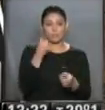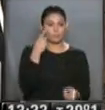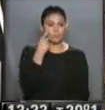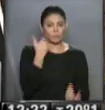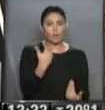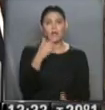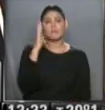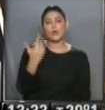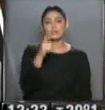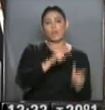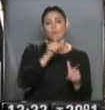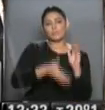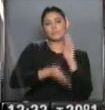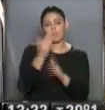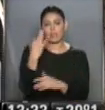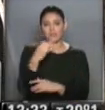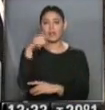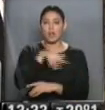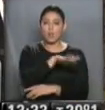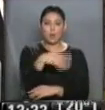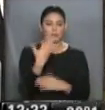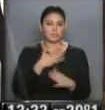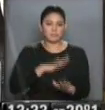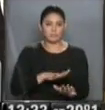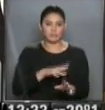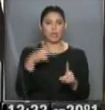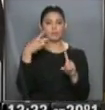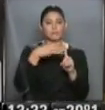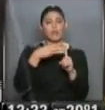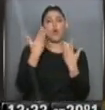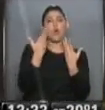el lugar. Les contamos a todos que la zona ya está liberada y que el shopping ya está funcionando de nuevo.